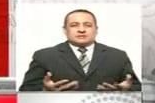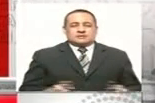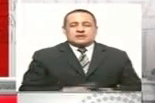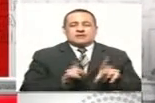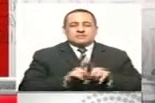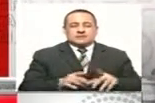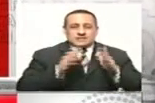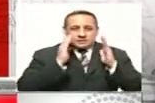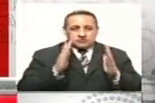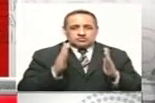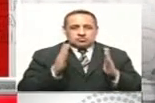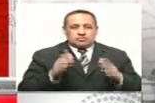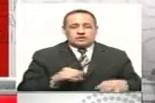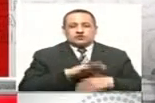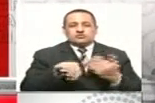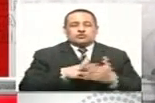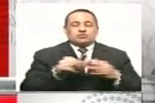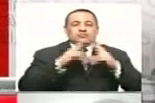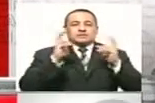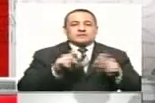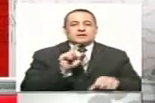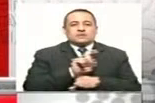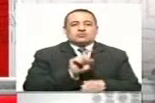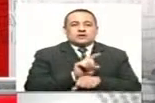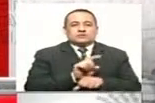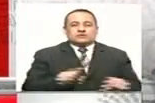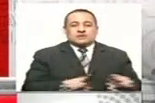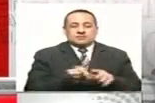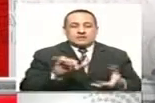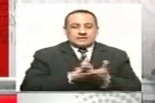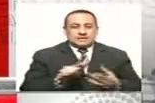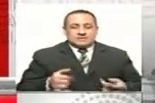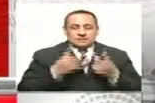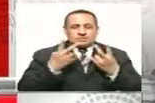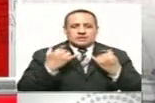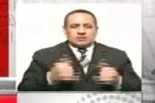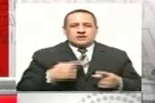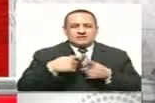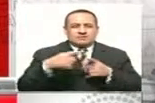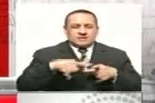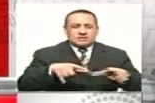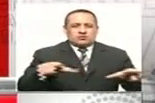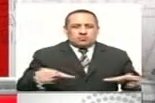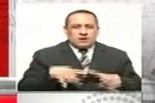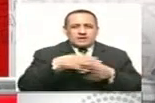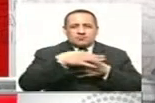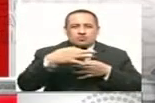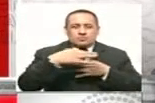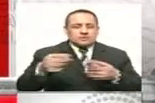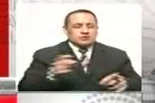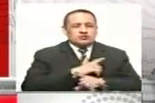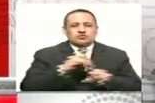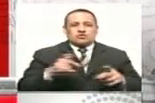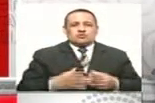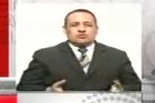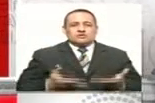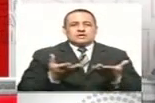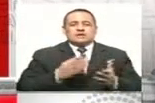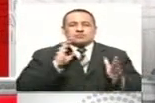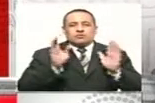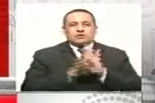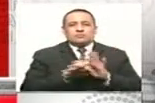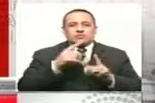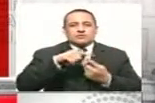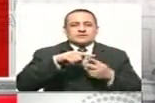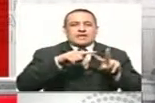adecuada atención en tema de educación. Es más, en zonas rurales no llega, por ejemplo, el TV